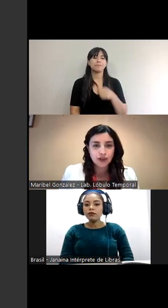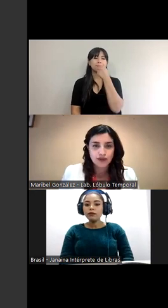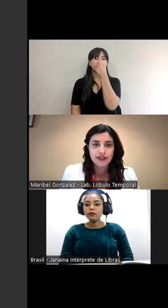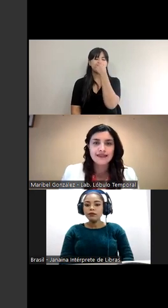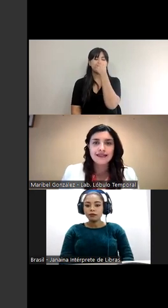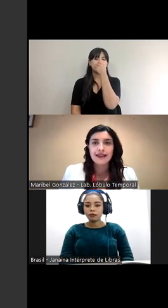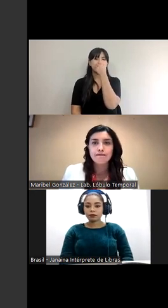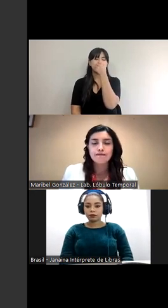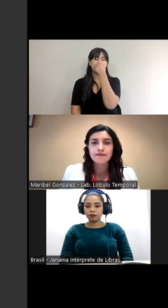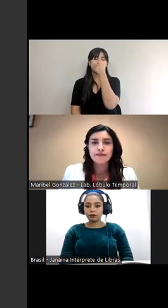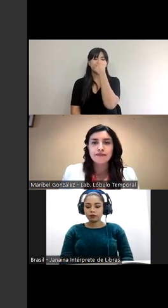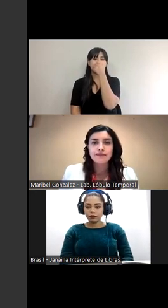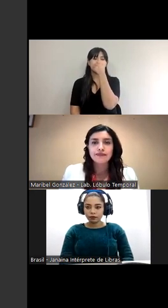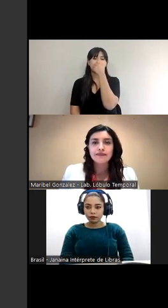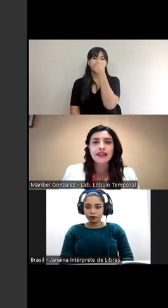Entonces,